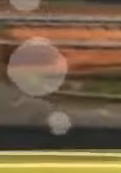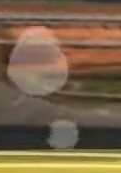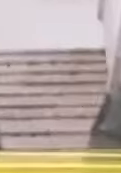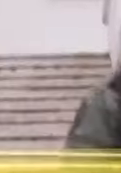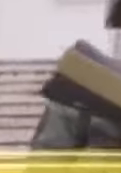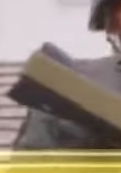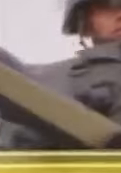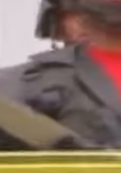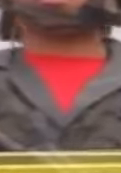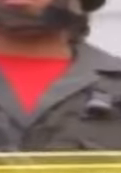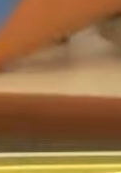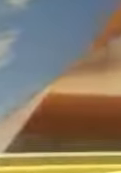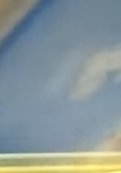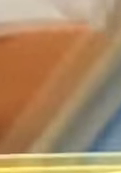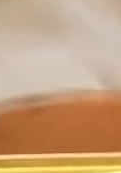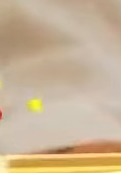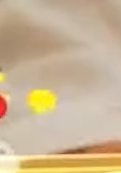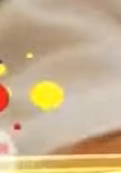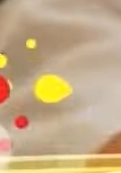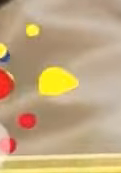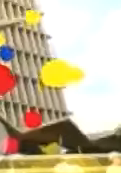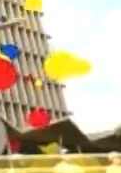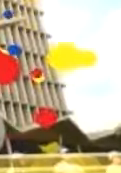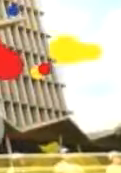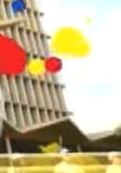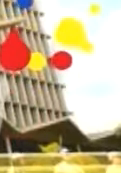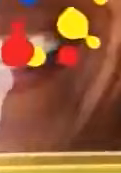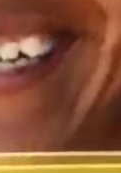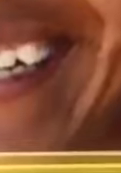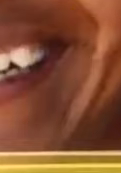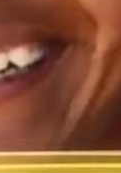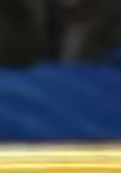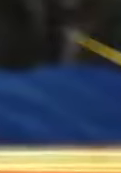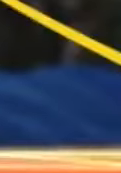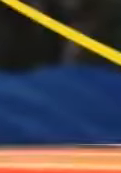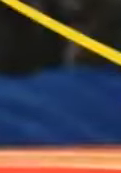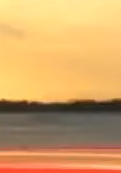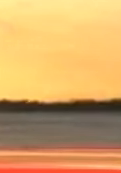culminado esta transmisión conjunta de radio y televisión.